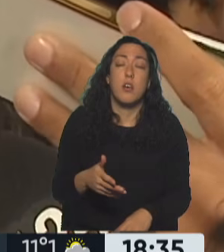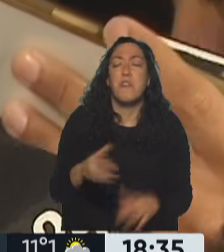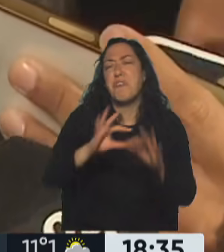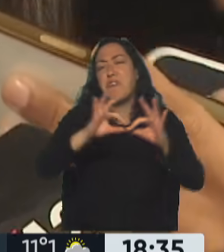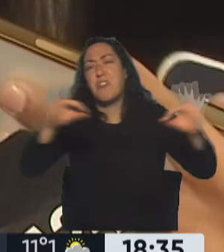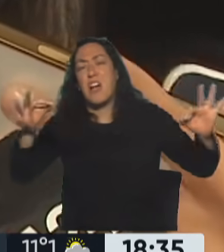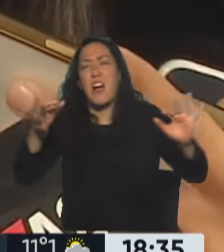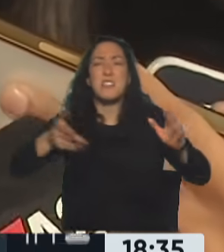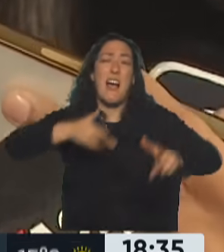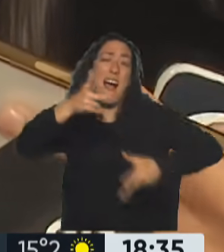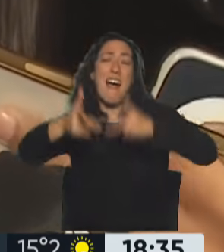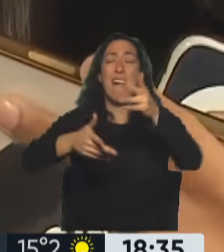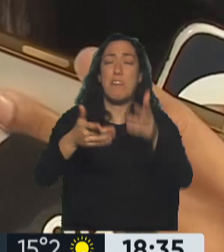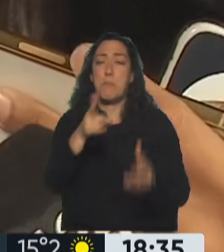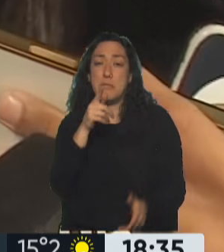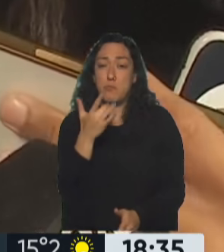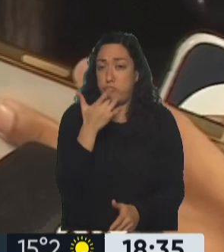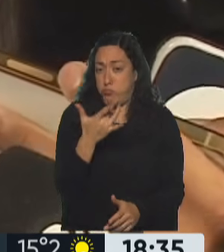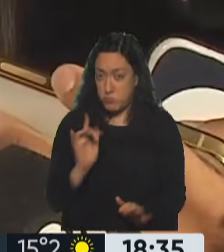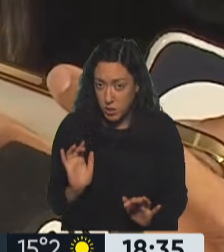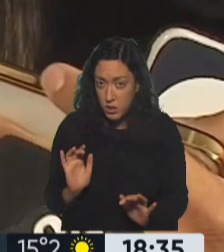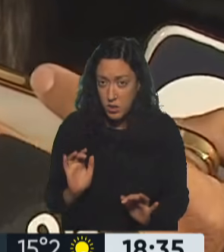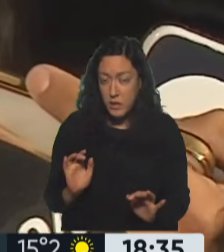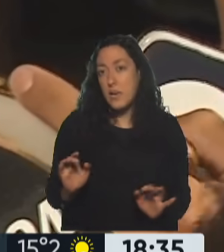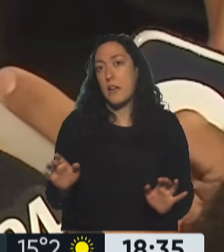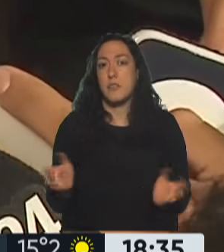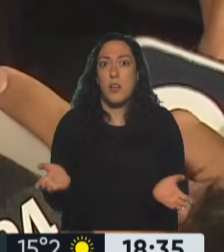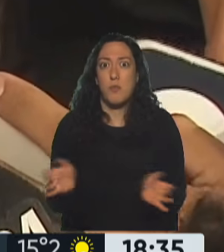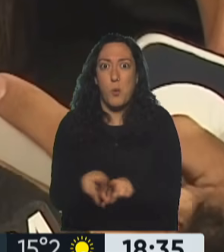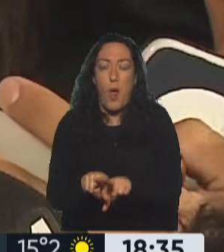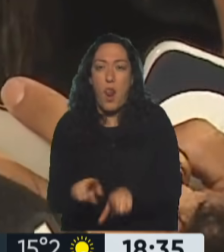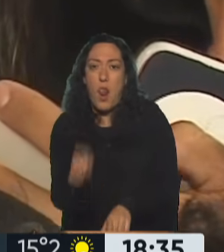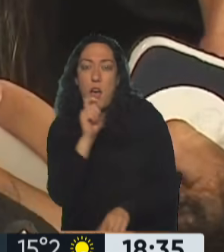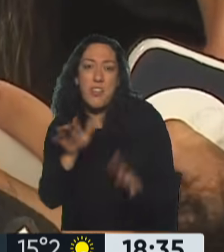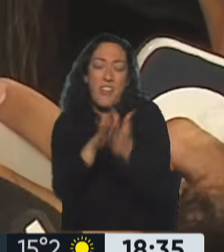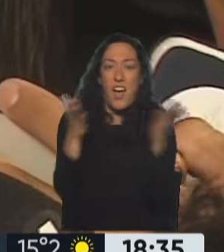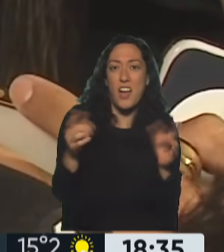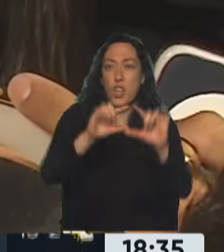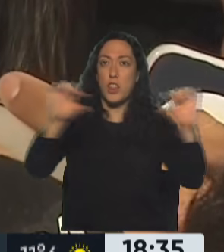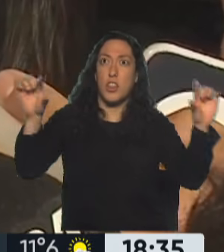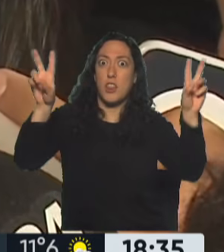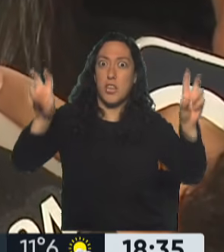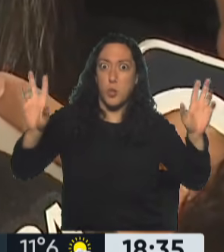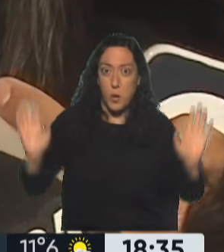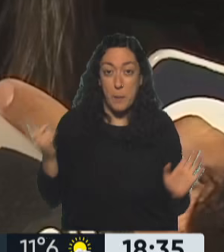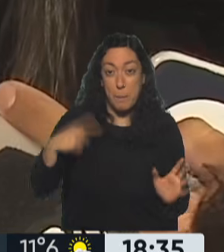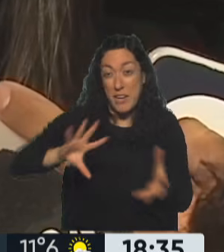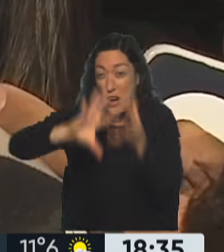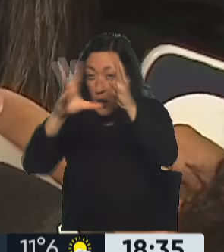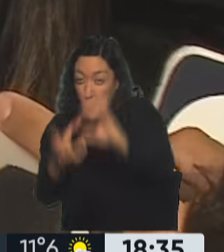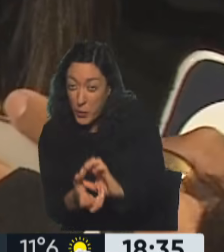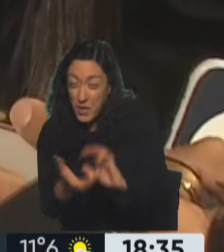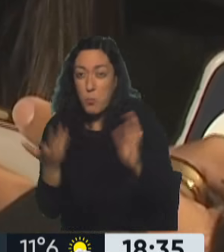frases que pueden sonar simpáticas para un título en la prensa, hay que mirar el daño que se puede hacer. Yo le pregunto a